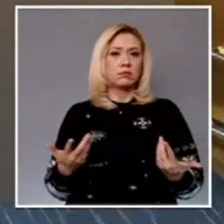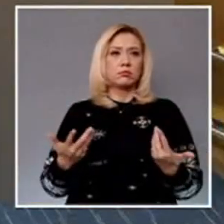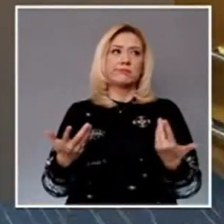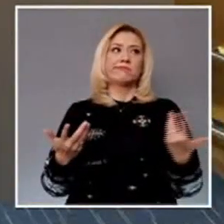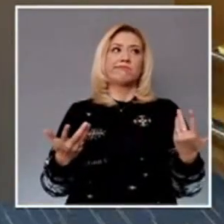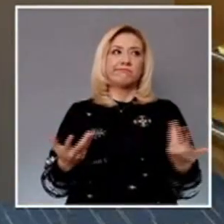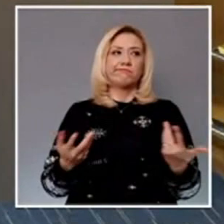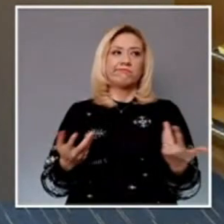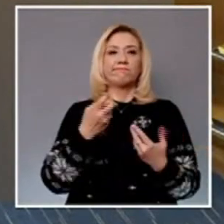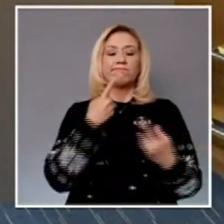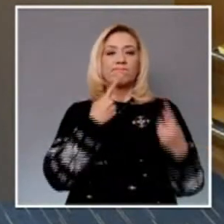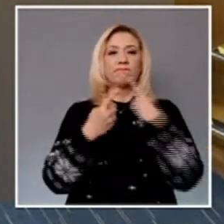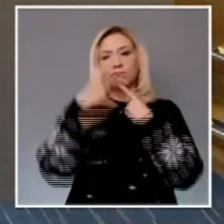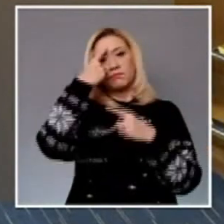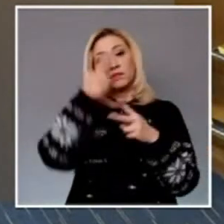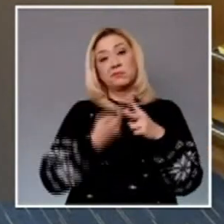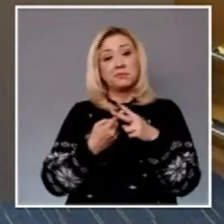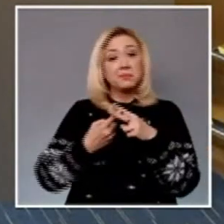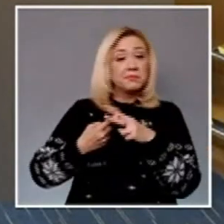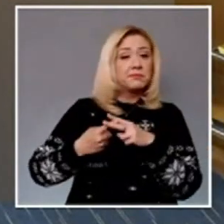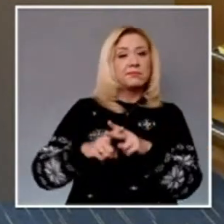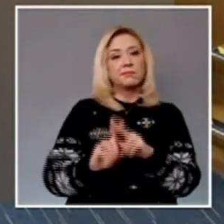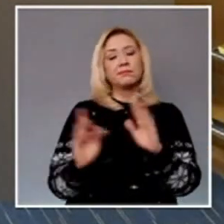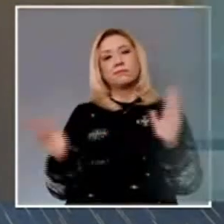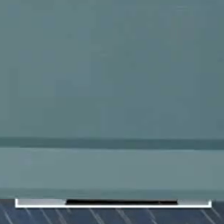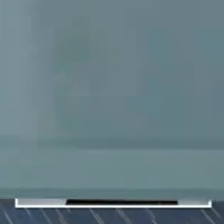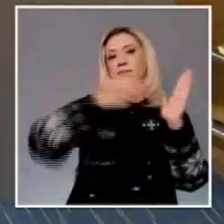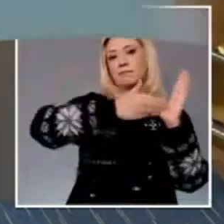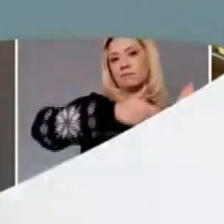el procedimiento sancionador correspondiente.